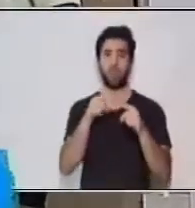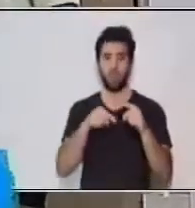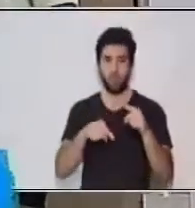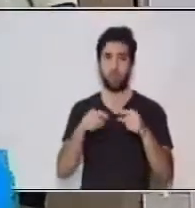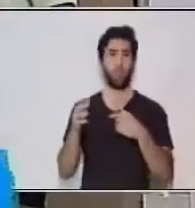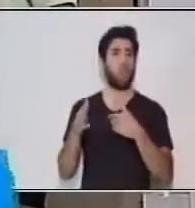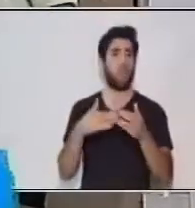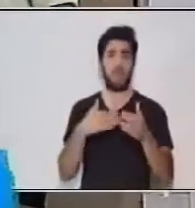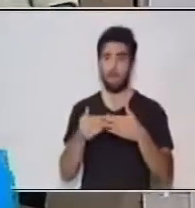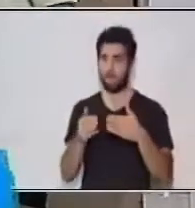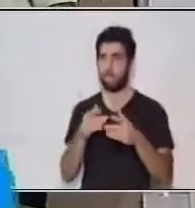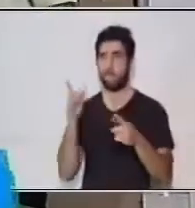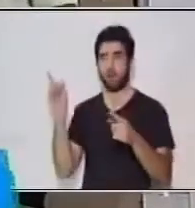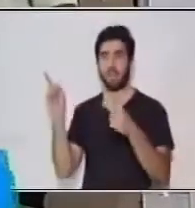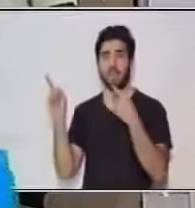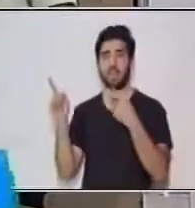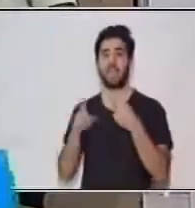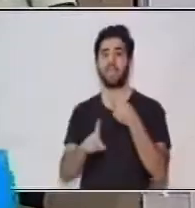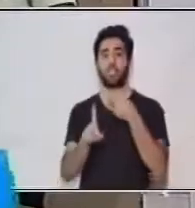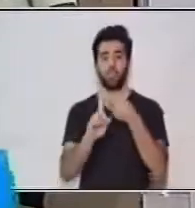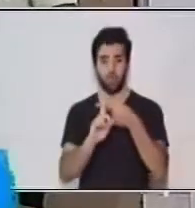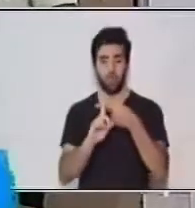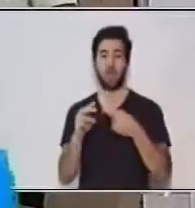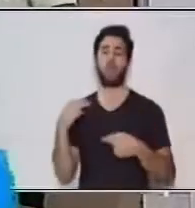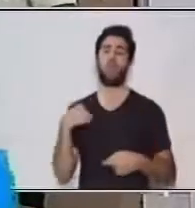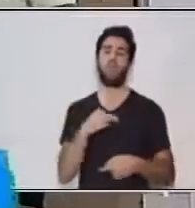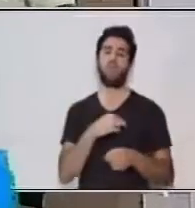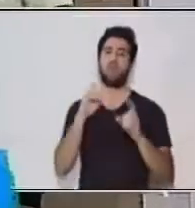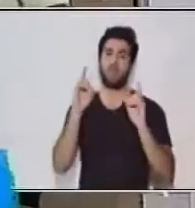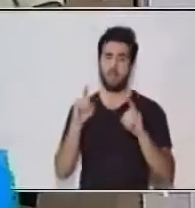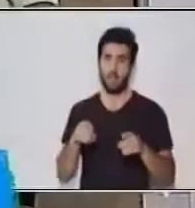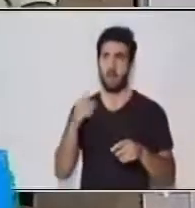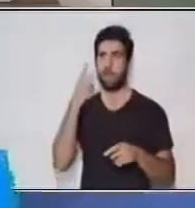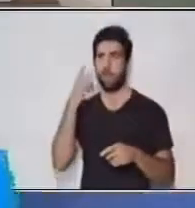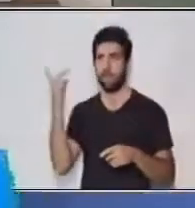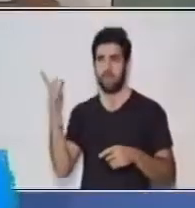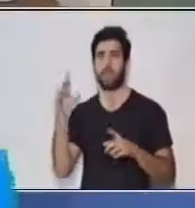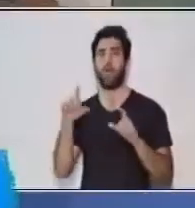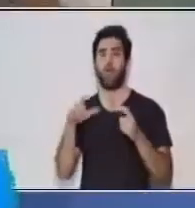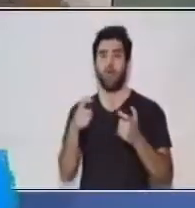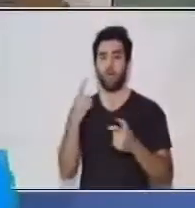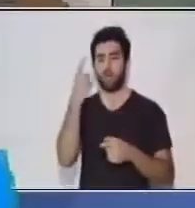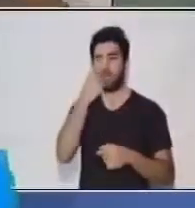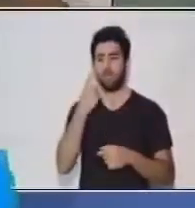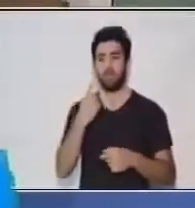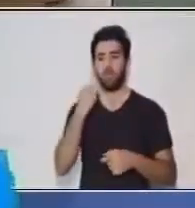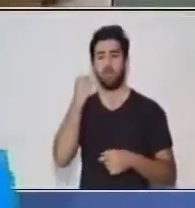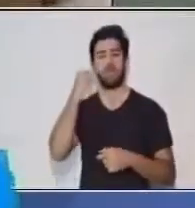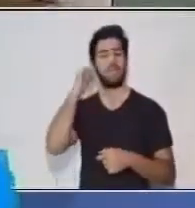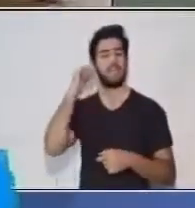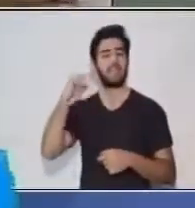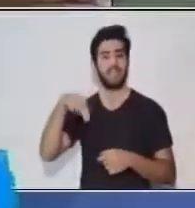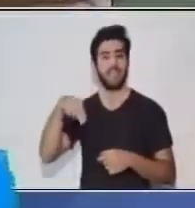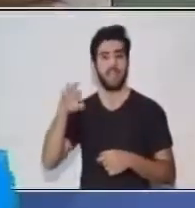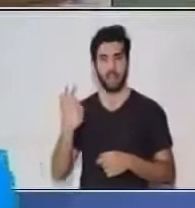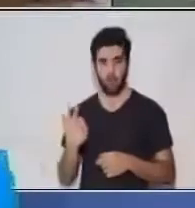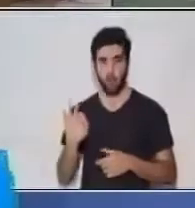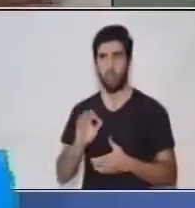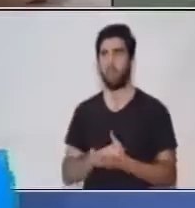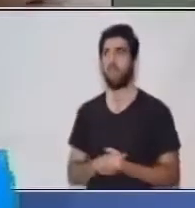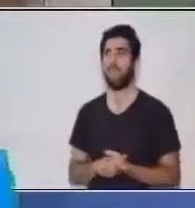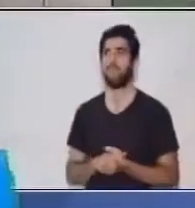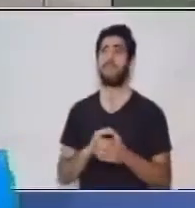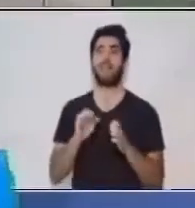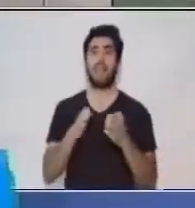una suma, tenemos que considerar el signo. Y en se está dirigiendo en